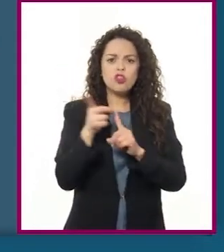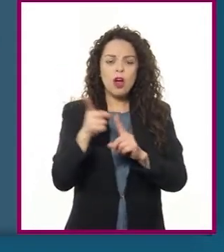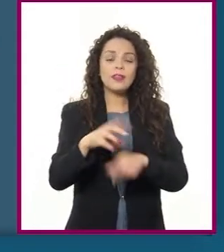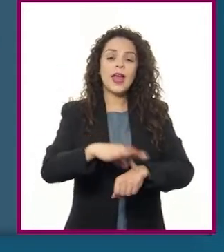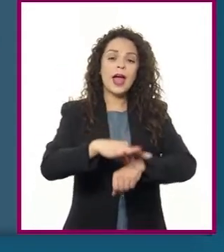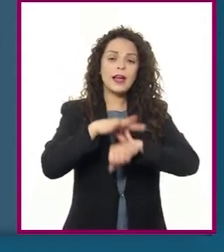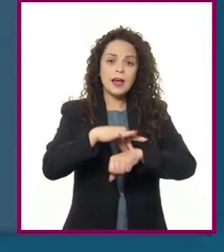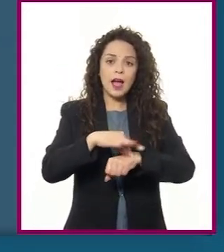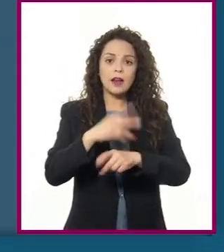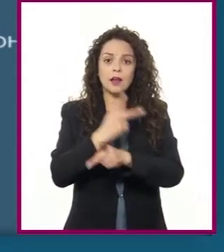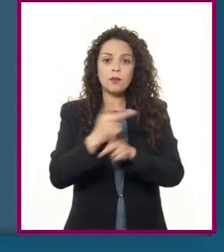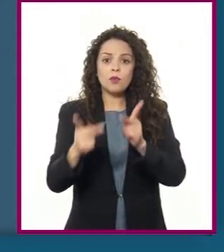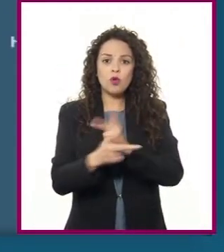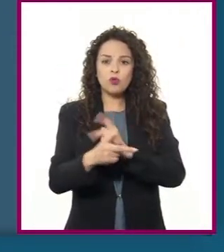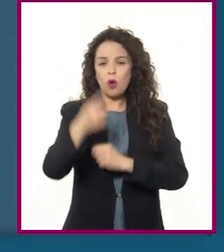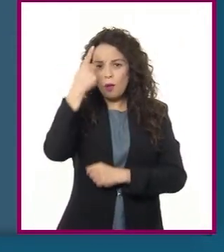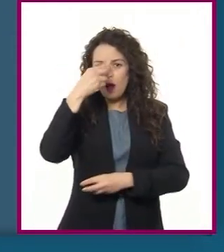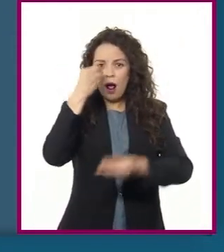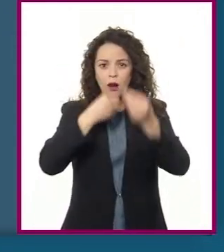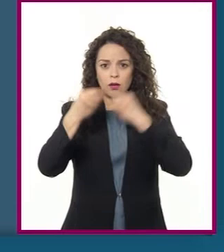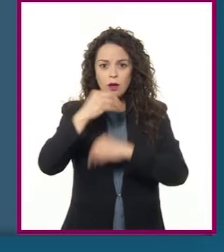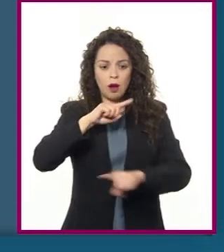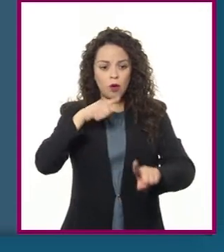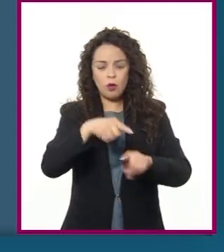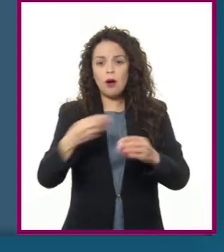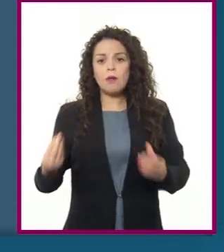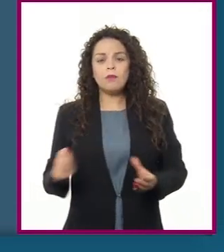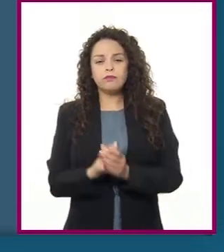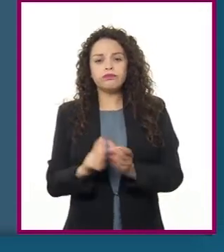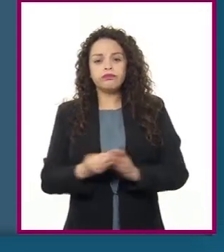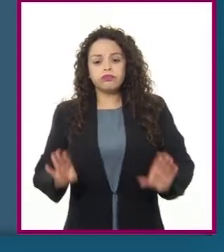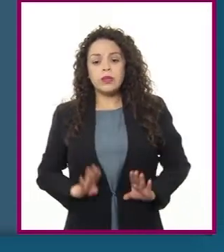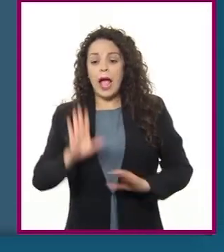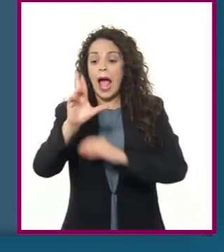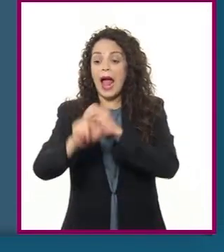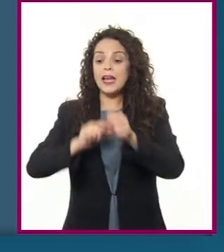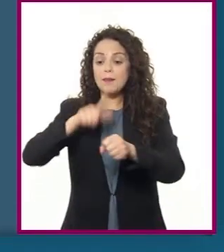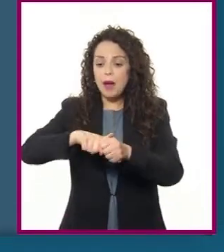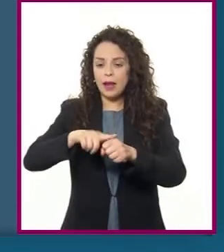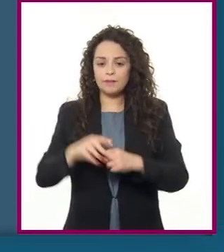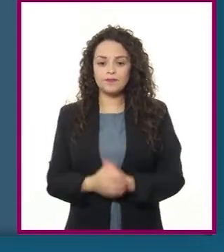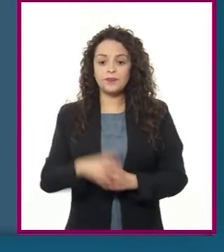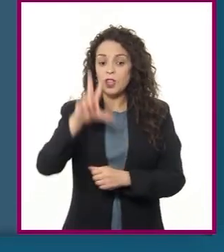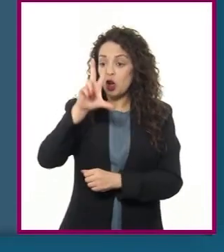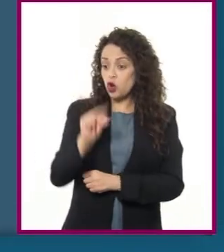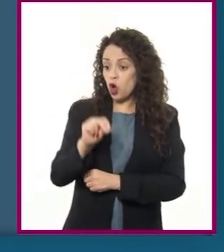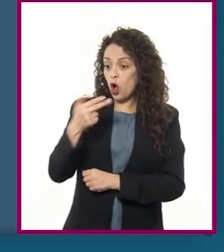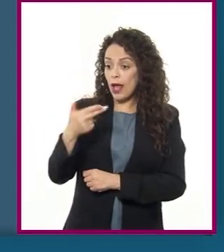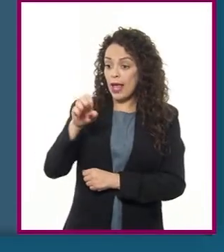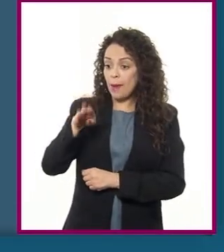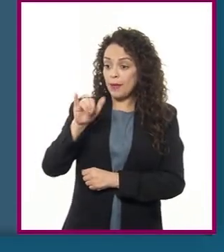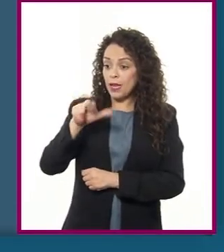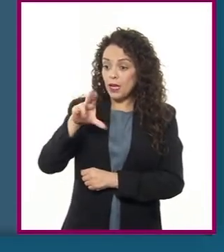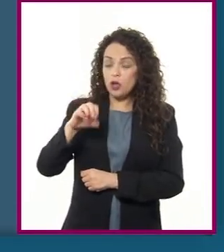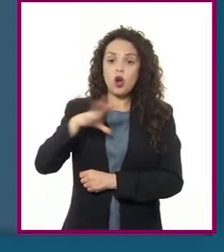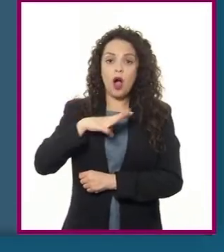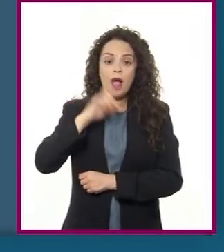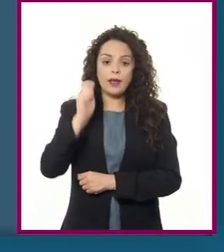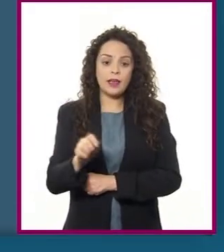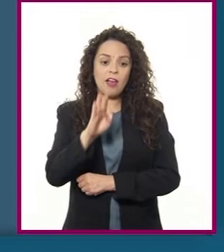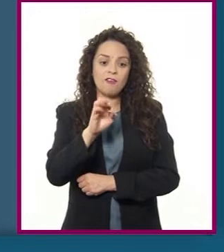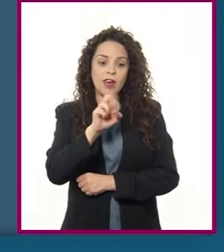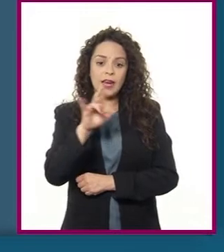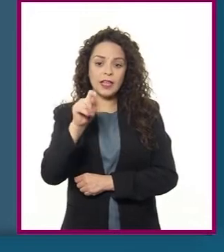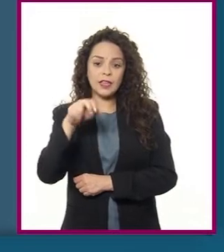y en los productos de origen animal. El hierro no hemínico puede encontrarse en dos formas químicas, como ferritina